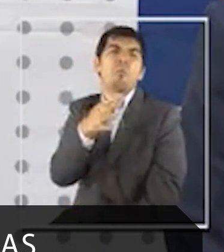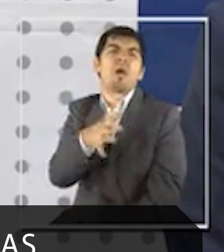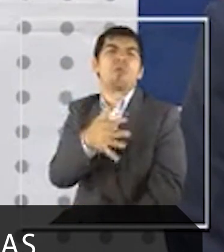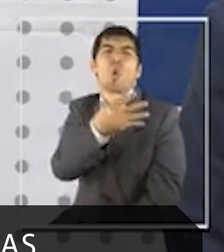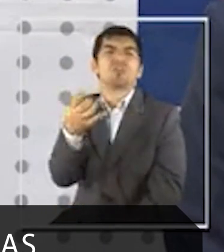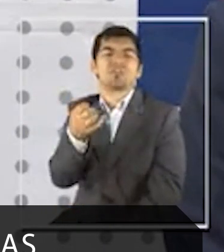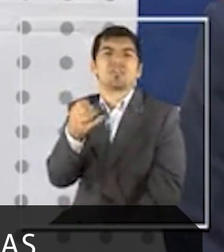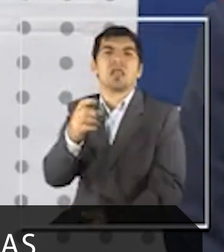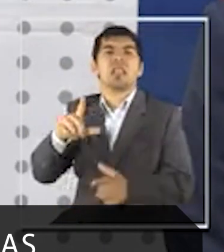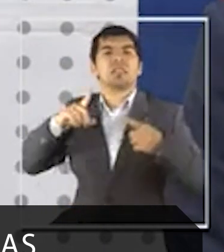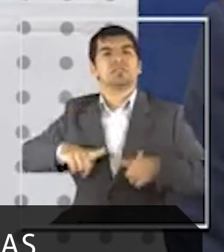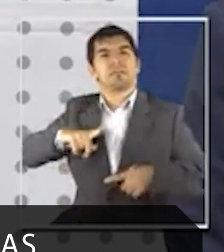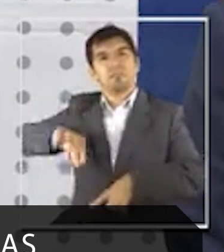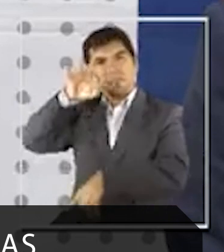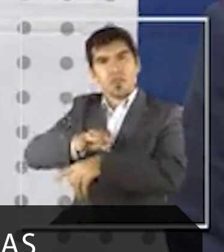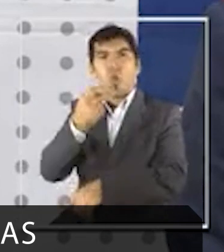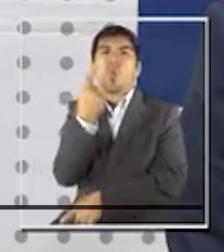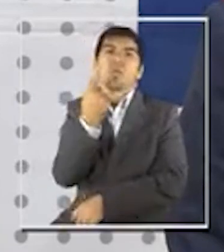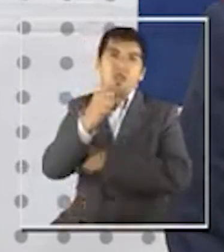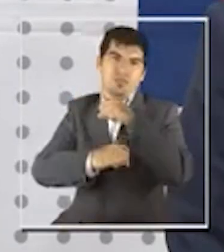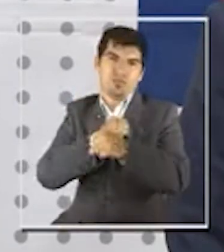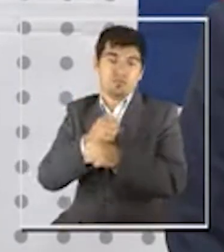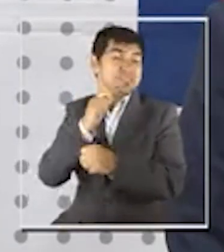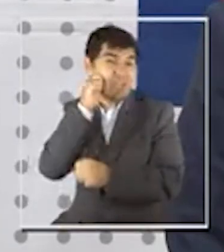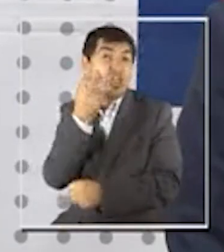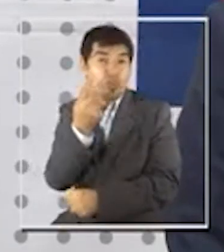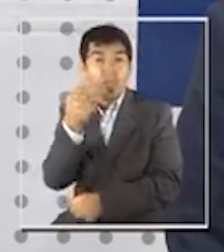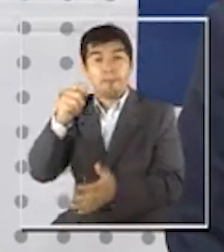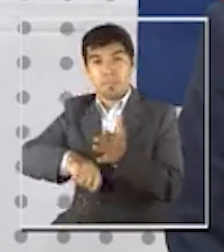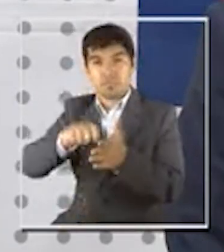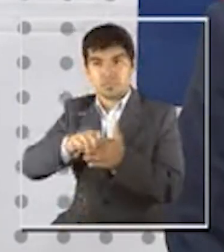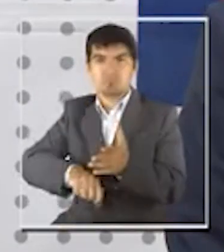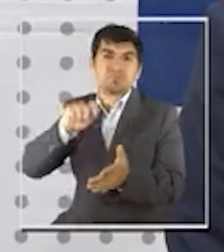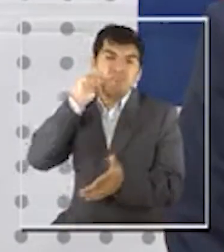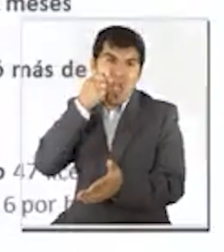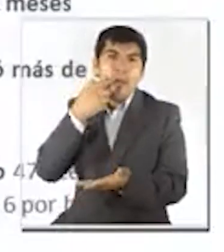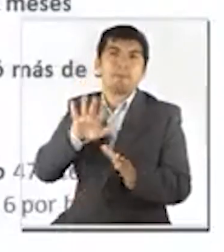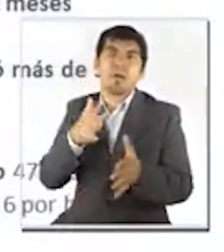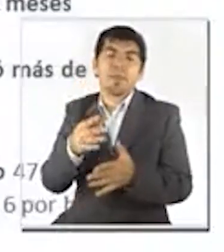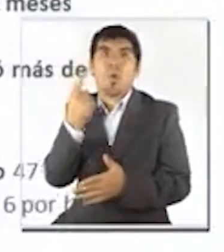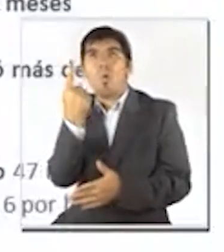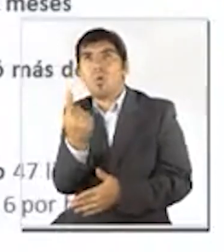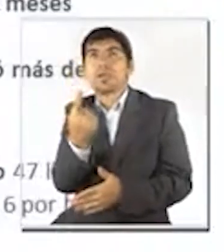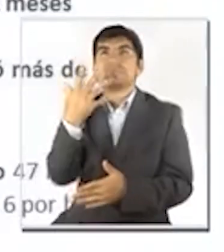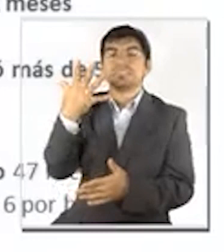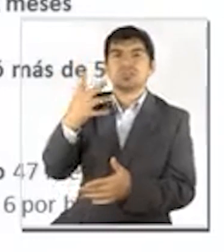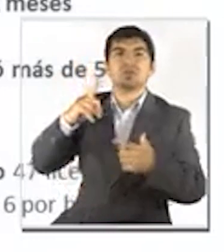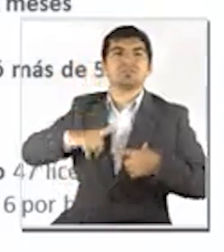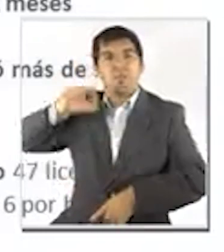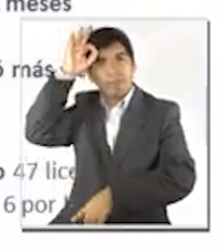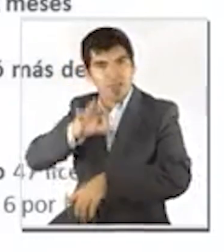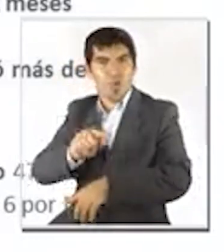al año Eso es en 12 meses eso implica emitir entre una y cinco licencias médicas al